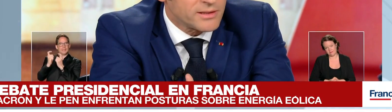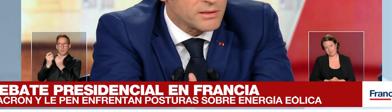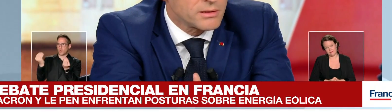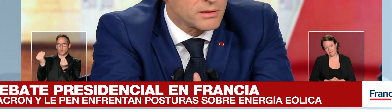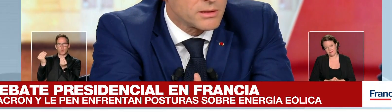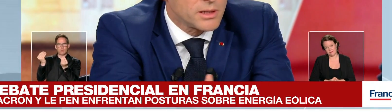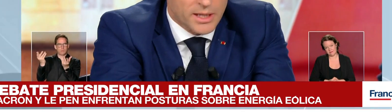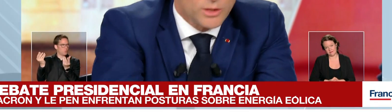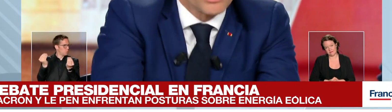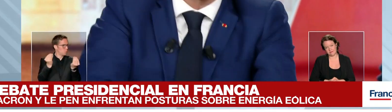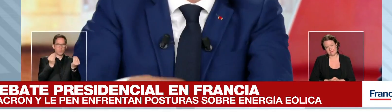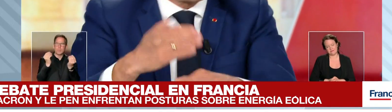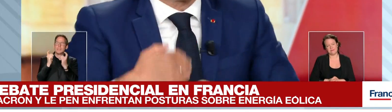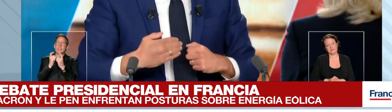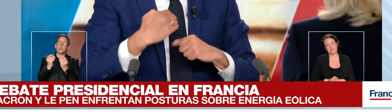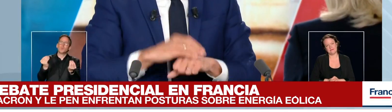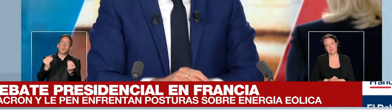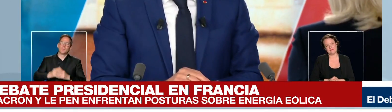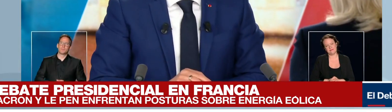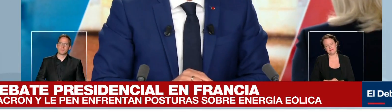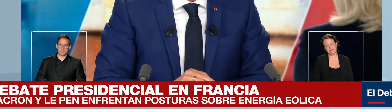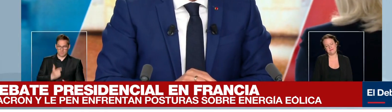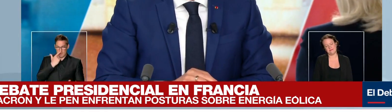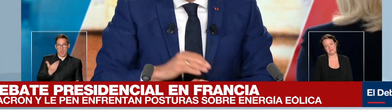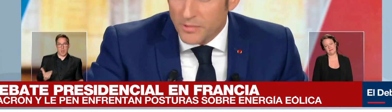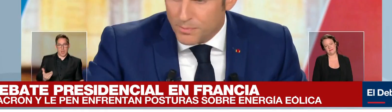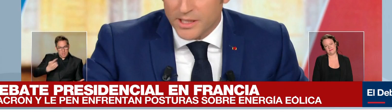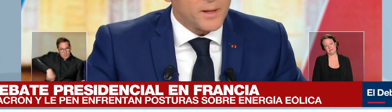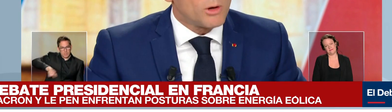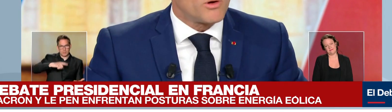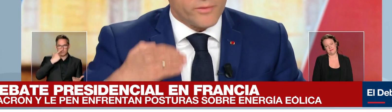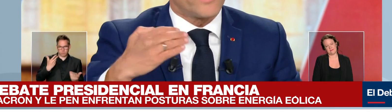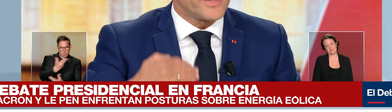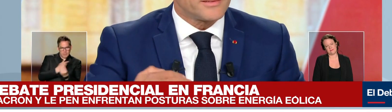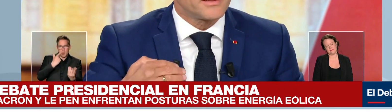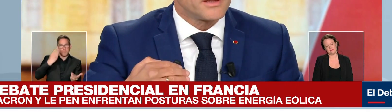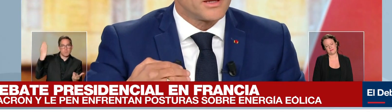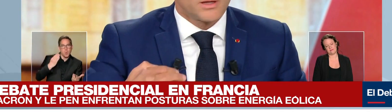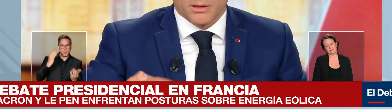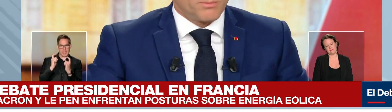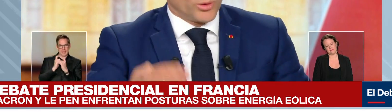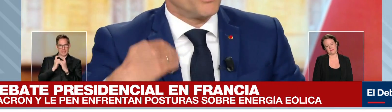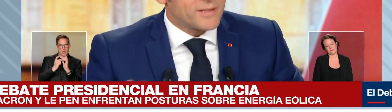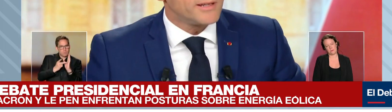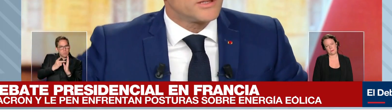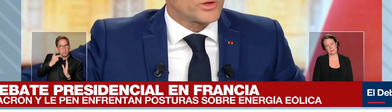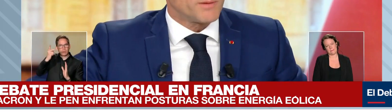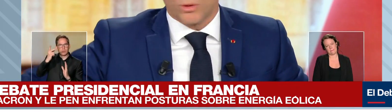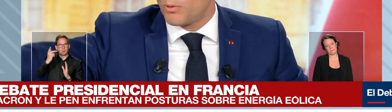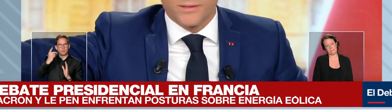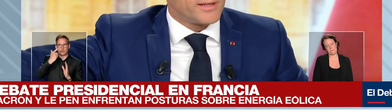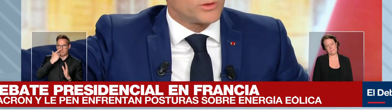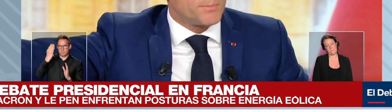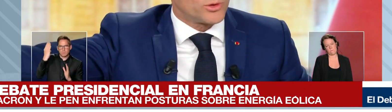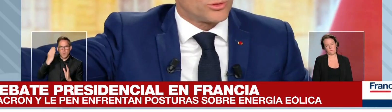electricidad. Es un hecho. Entonces, como tenemos necesidades hoy, usted no explica cómo vamos a enfrentar